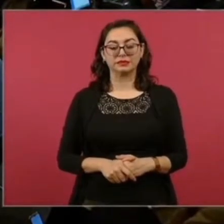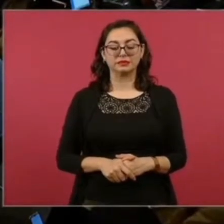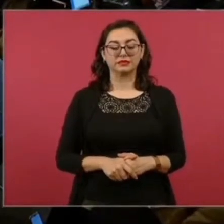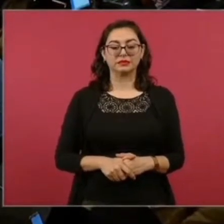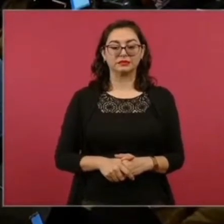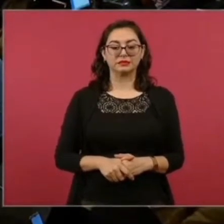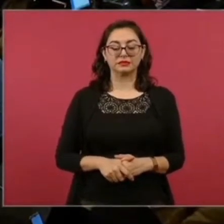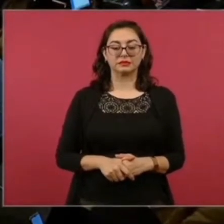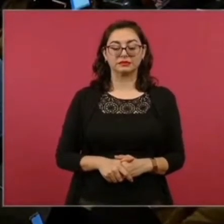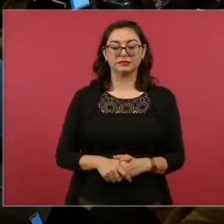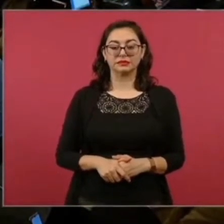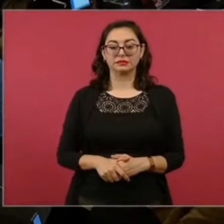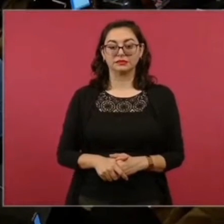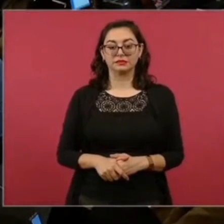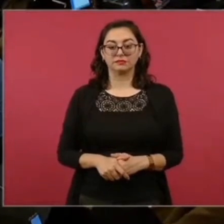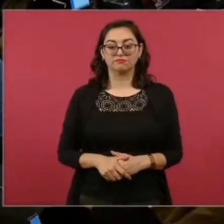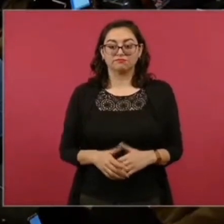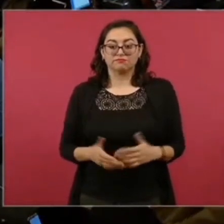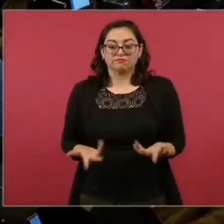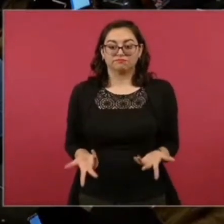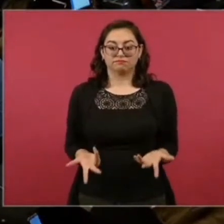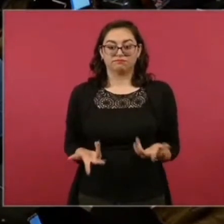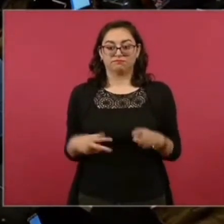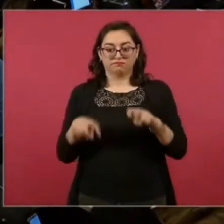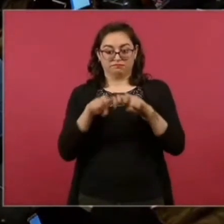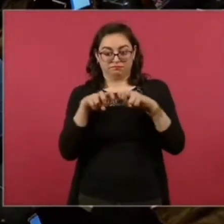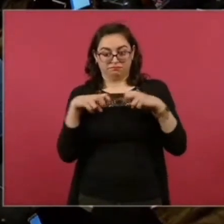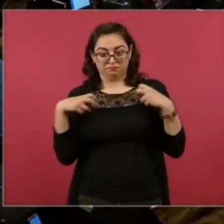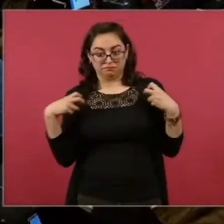la mesa de análisis es en televisión,